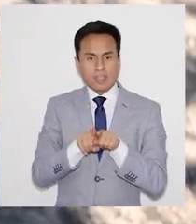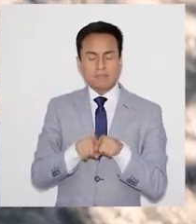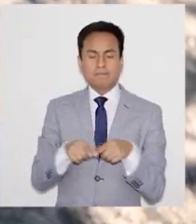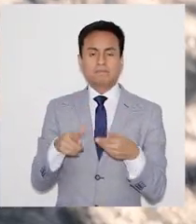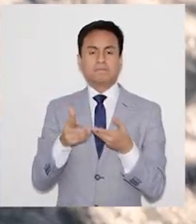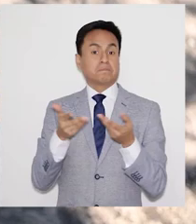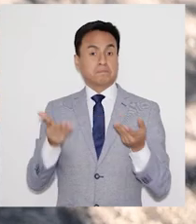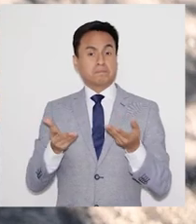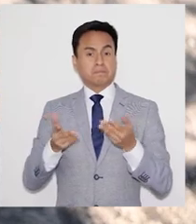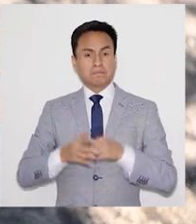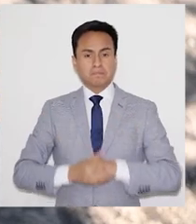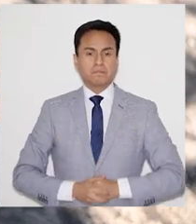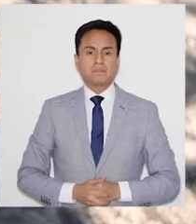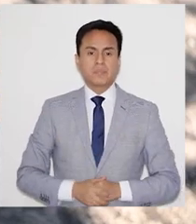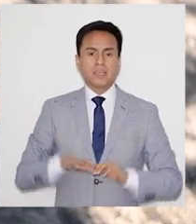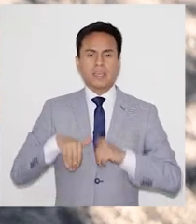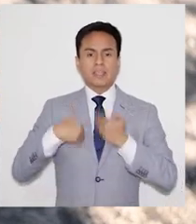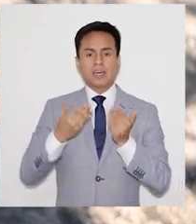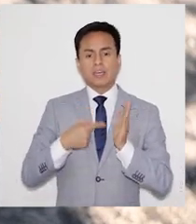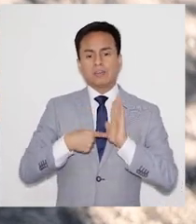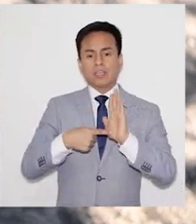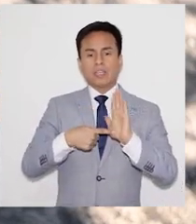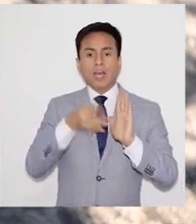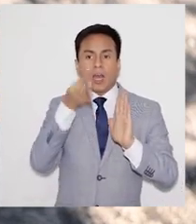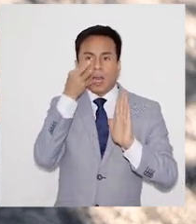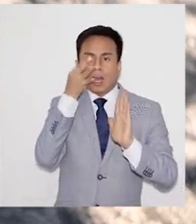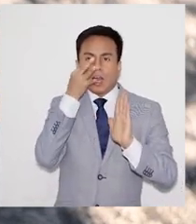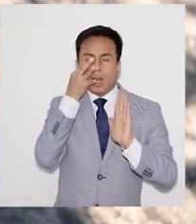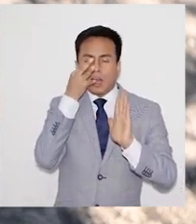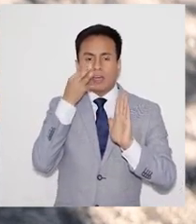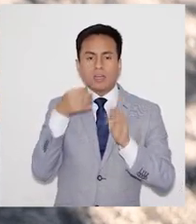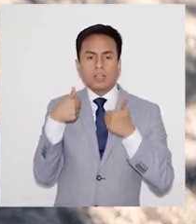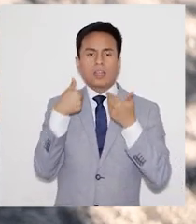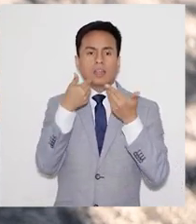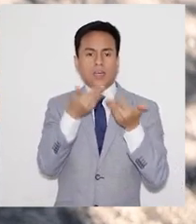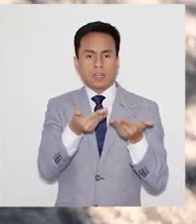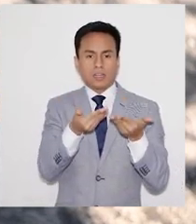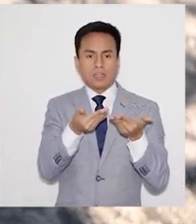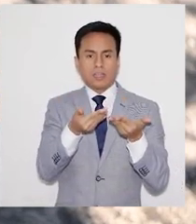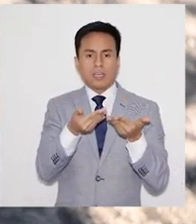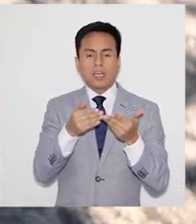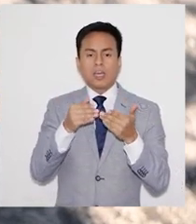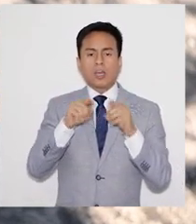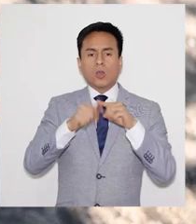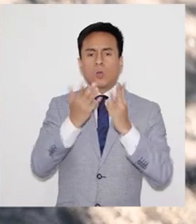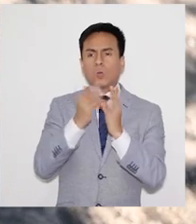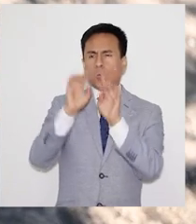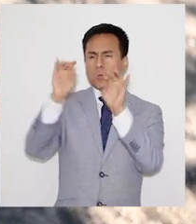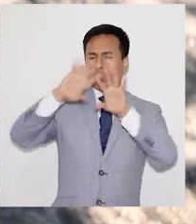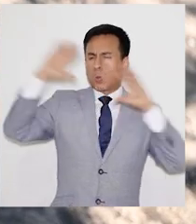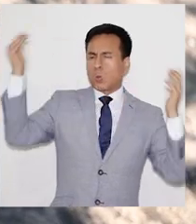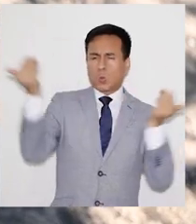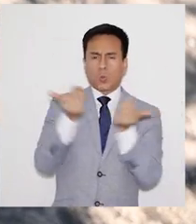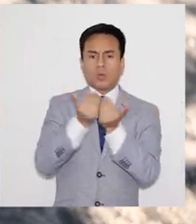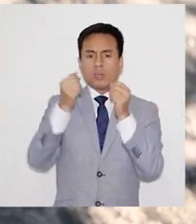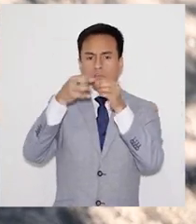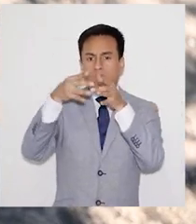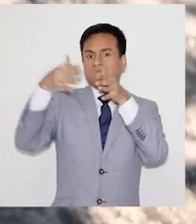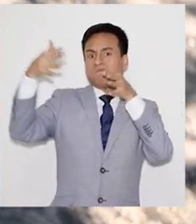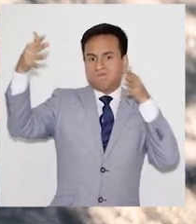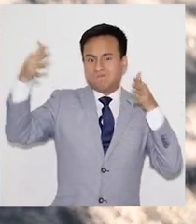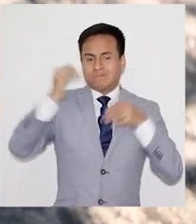para dar cuenta observacionalmente, ¿ah?, de que el universo estaba en